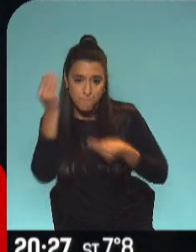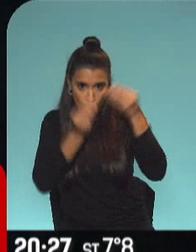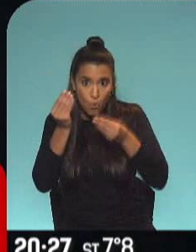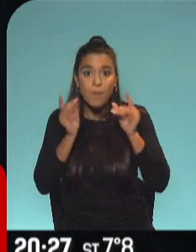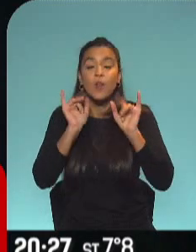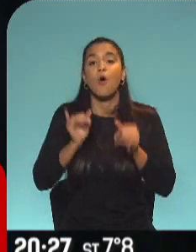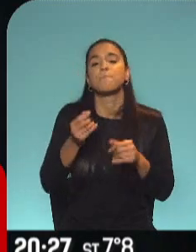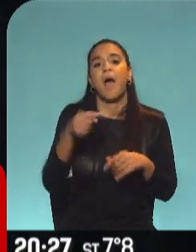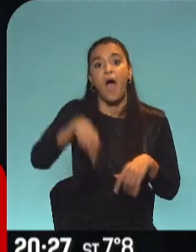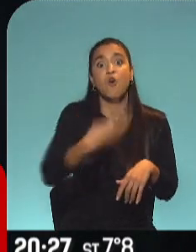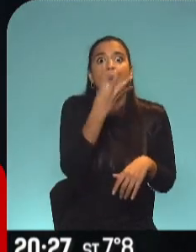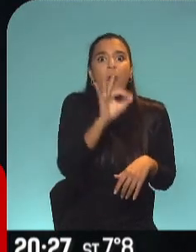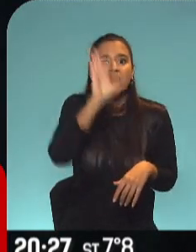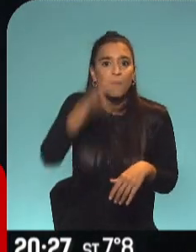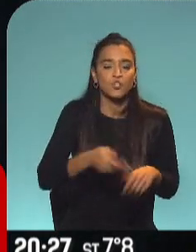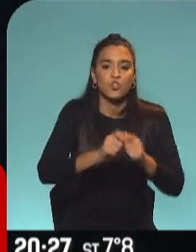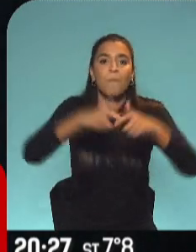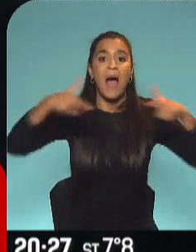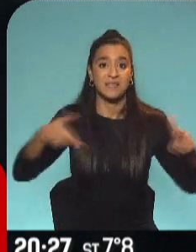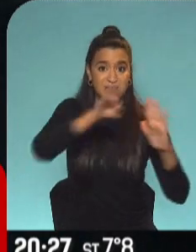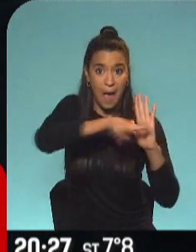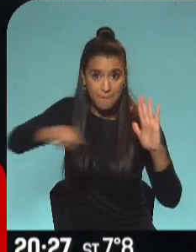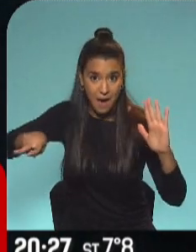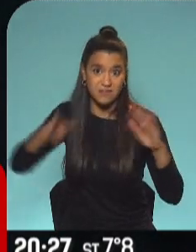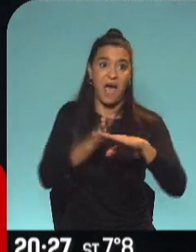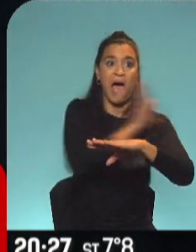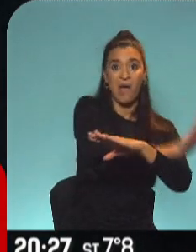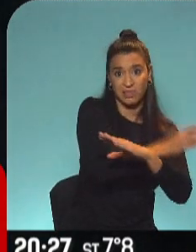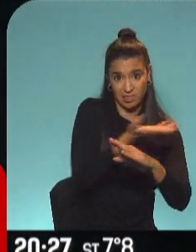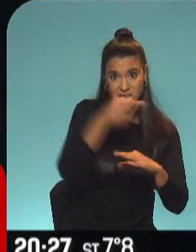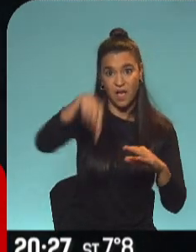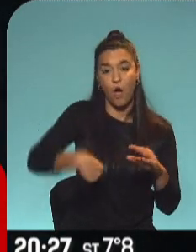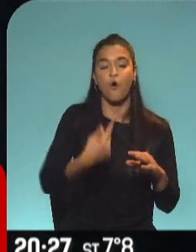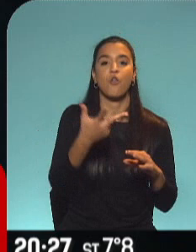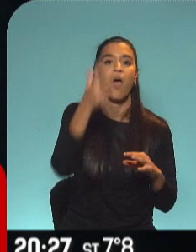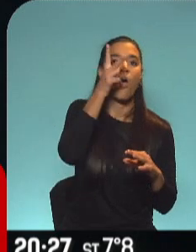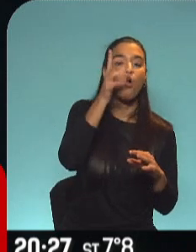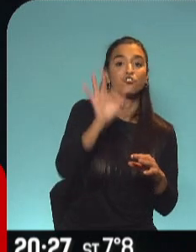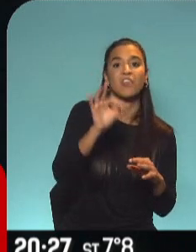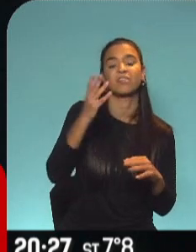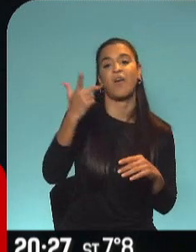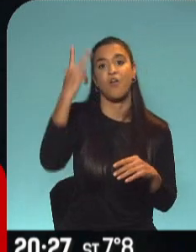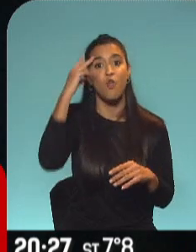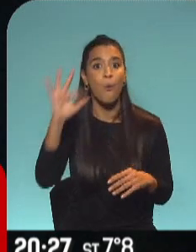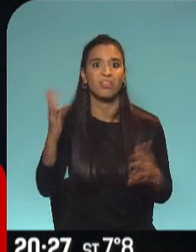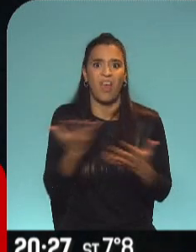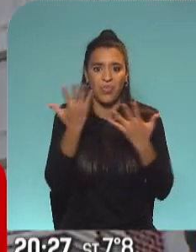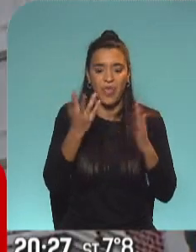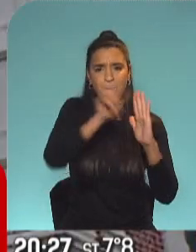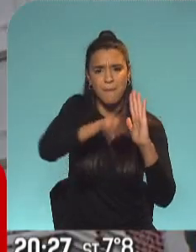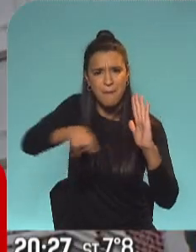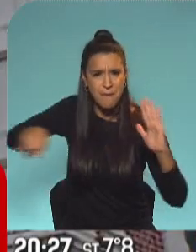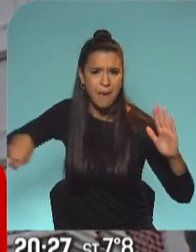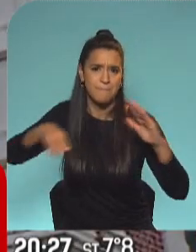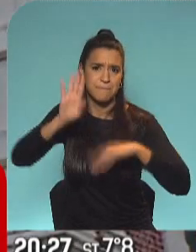un 40% casi las camas que teníamos al empezar, hicimos en 80, 90 días una expansión de las camas de